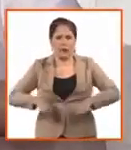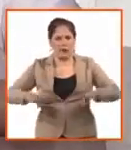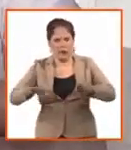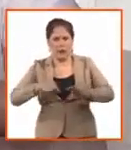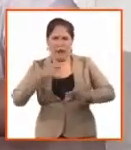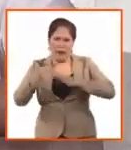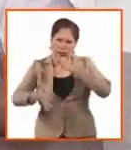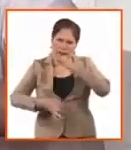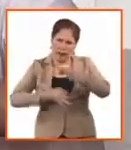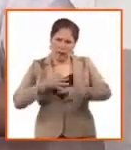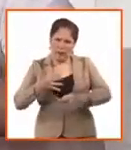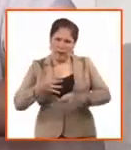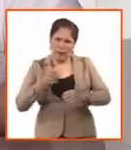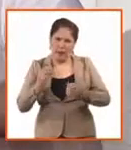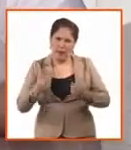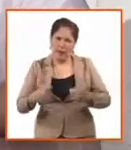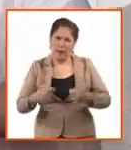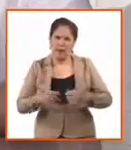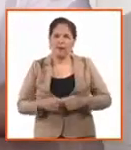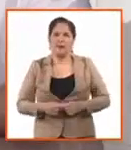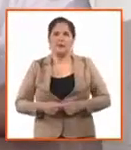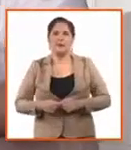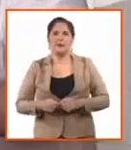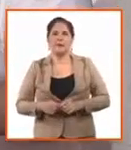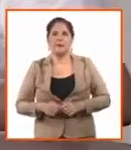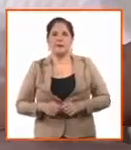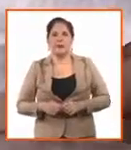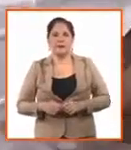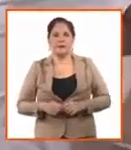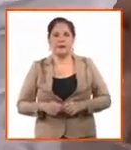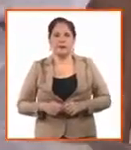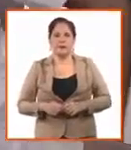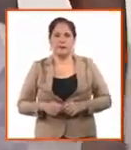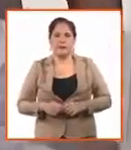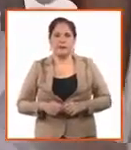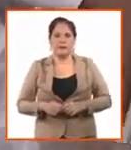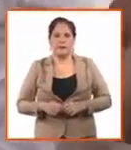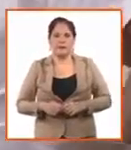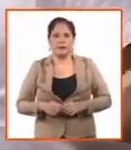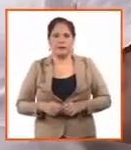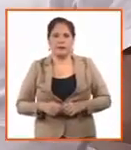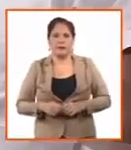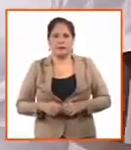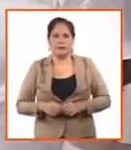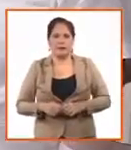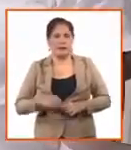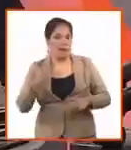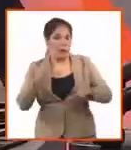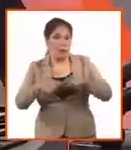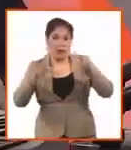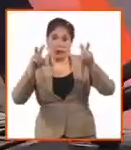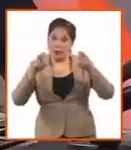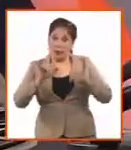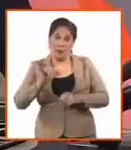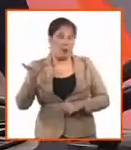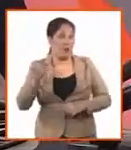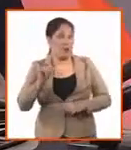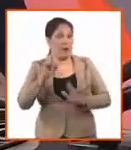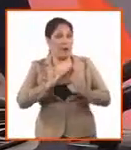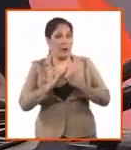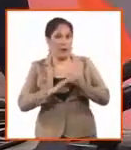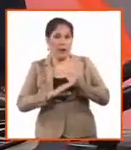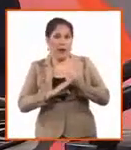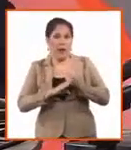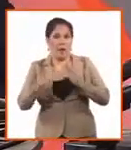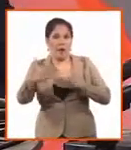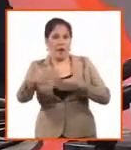la mesa quiere ponerse on fire, como decía Fernandito, claro, ya tenemos la provocación. Tenemos tema también, bueno, en el programa Cuadrando la